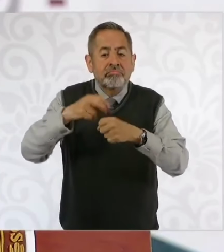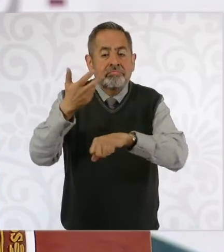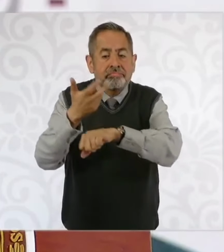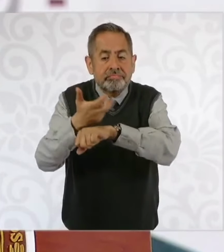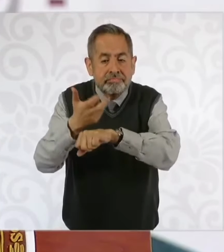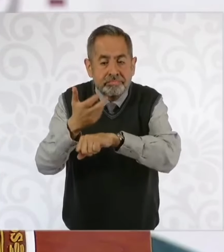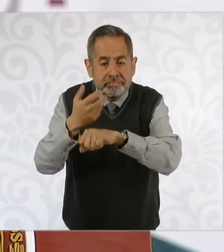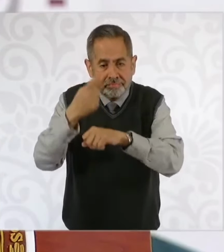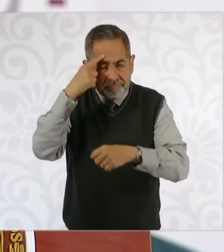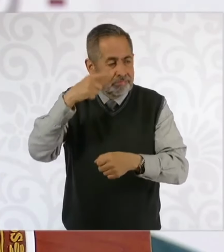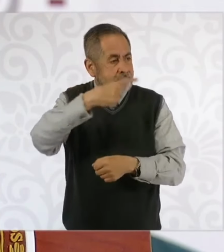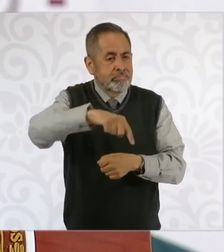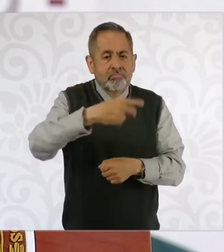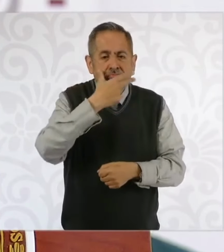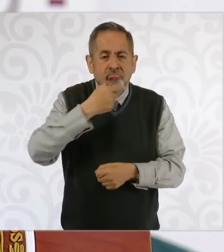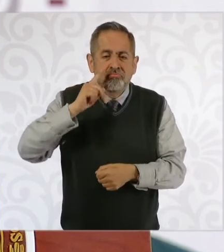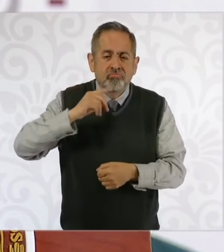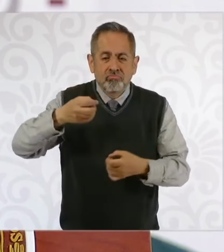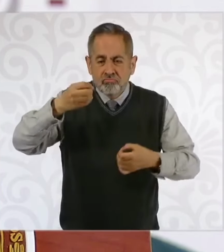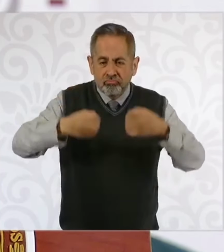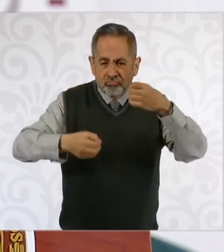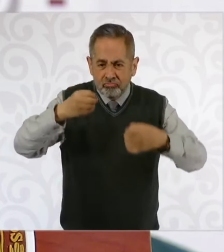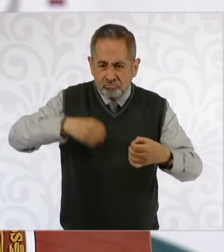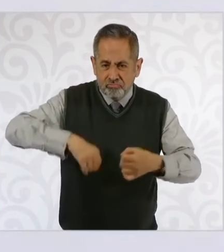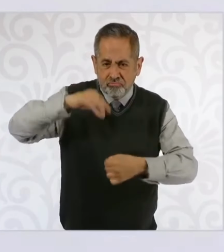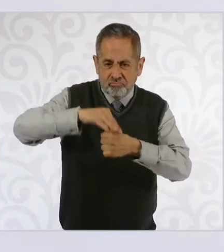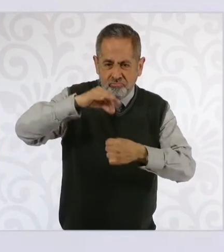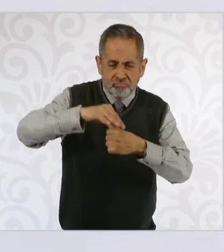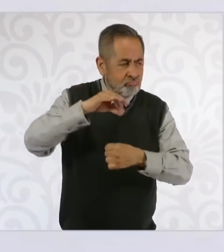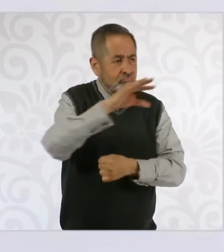Unidos por jueces en uno de los estados.